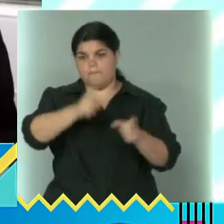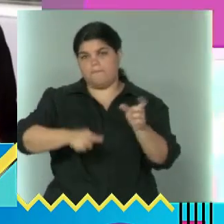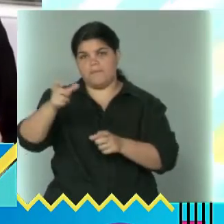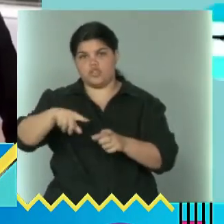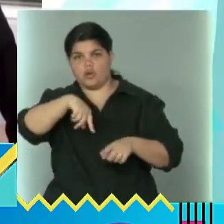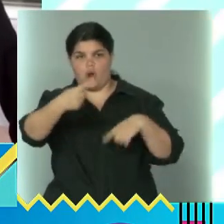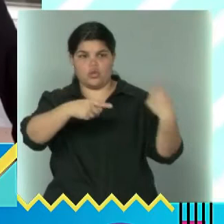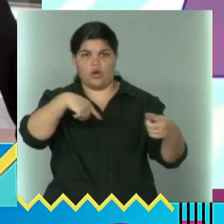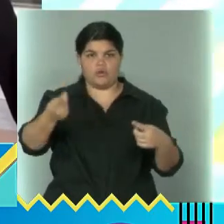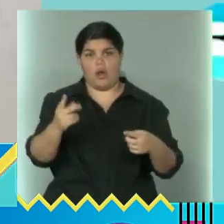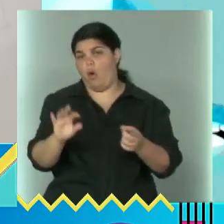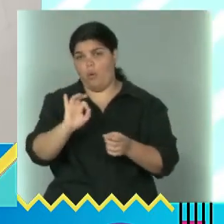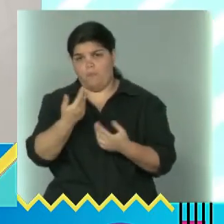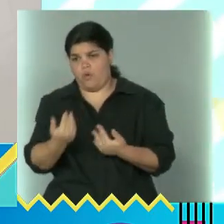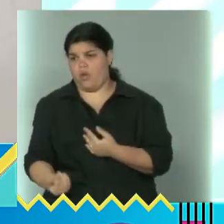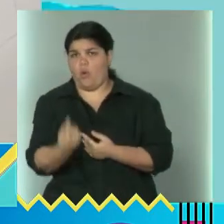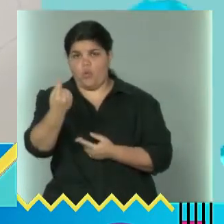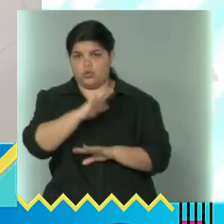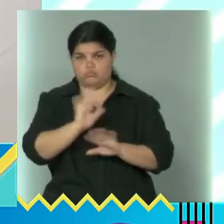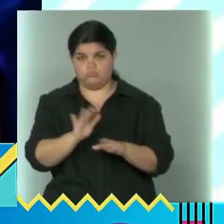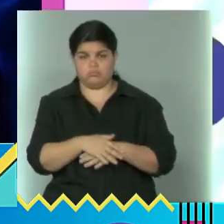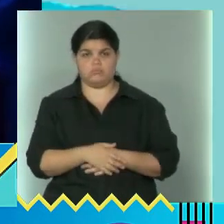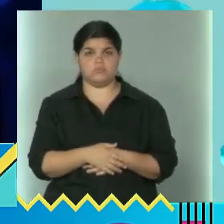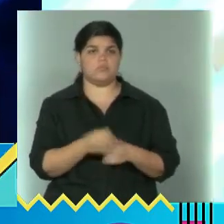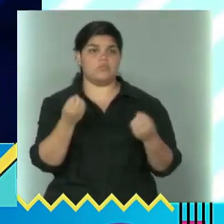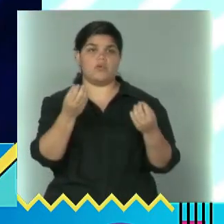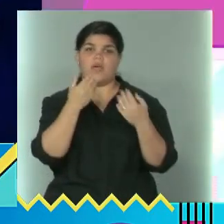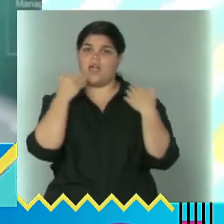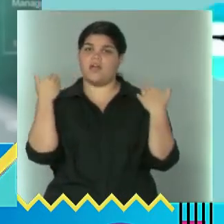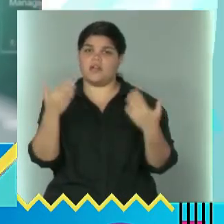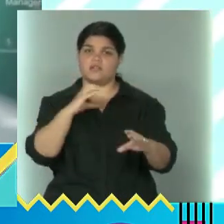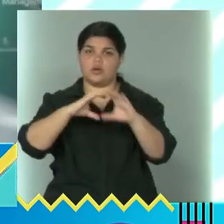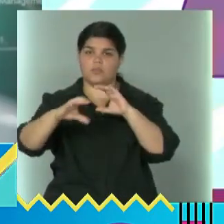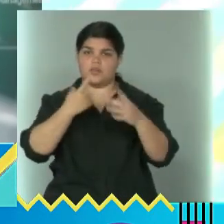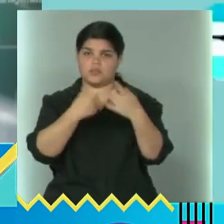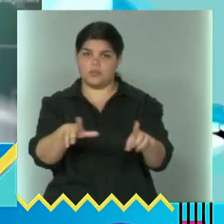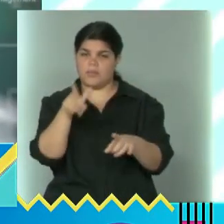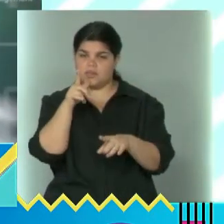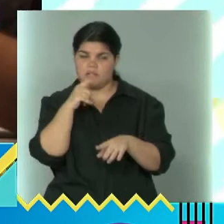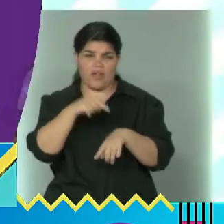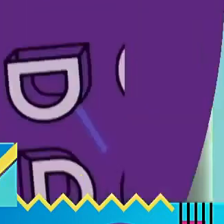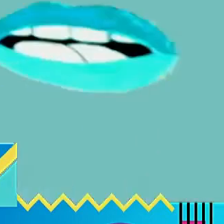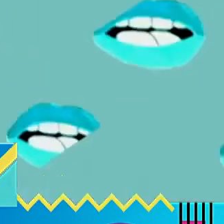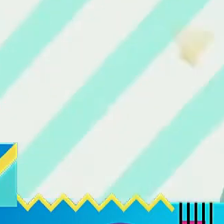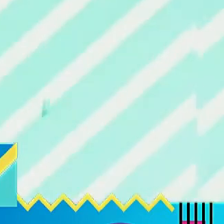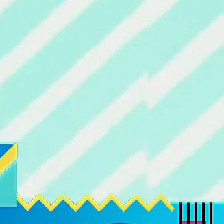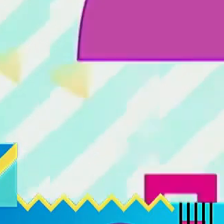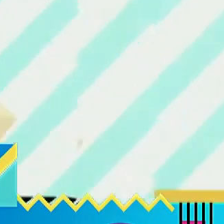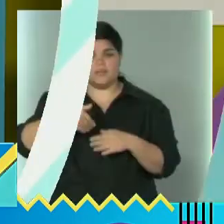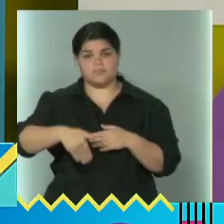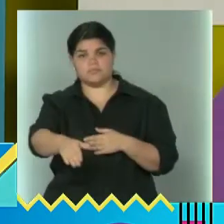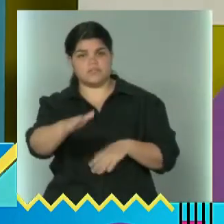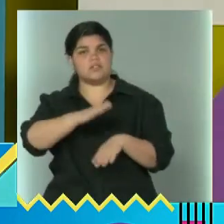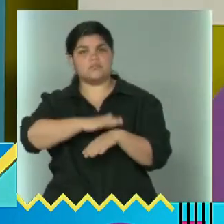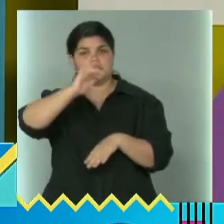falta para cada ocasión. Bien, Carlos, te agradecemos muchísimo la comunicación con Distintos Parecidos, no tenemos mucho tiempo, pero bueno, quedamos en